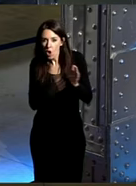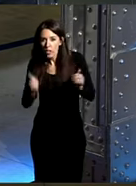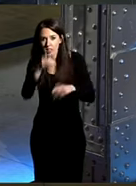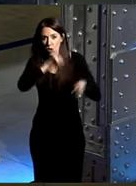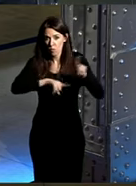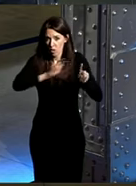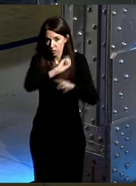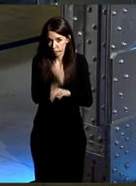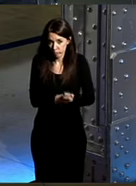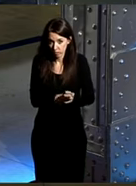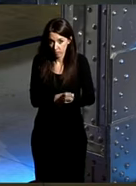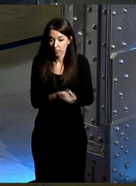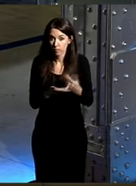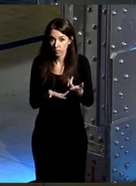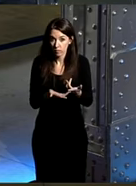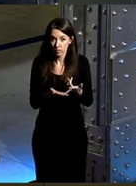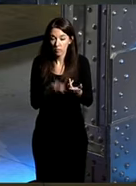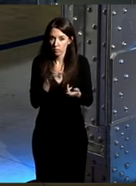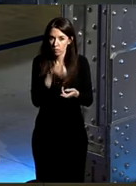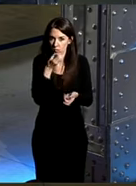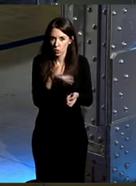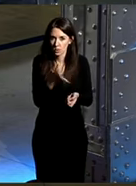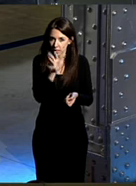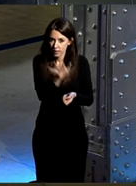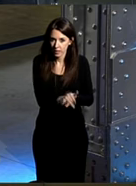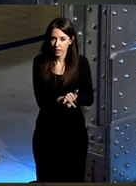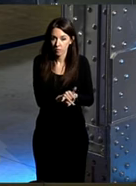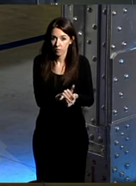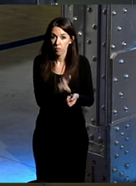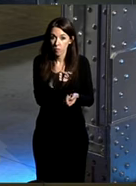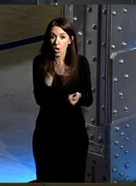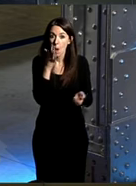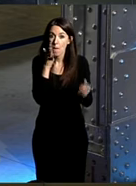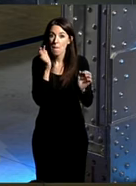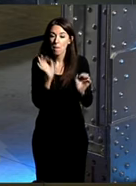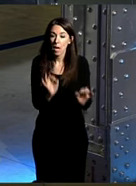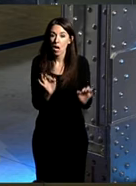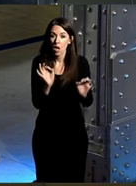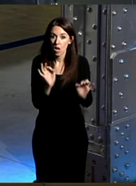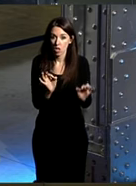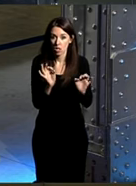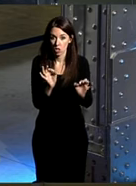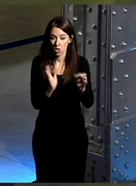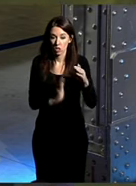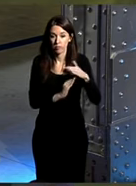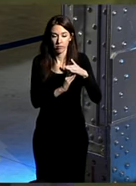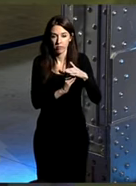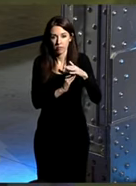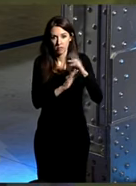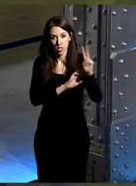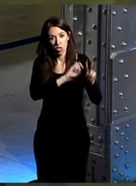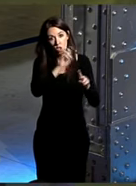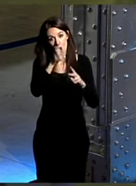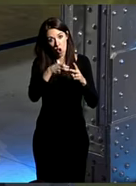problemas, etcétera. Y eso está muy bien, pero corres el peligro de pararte ahí. Después hay